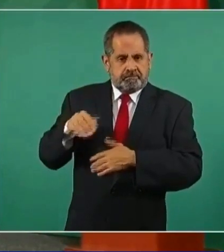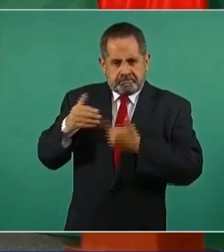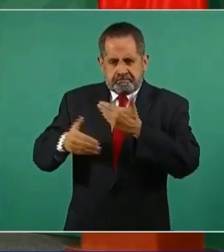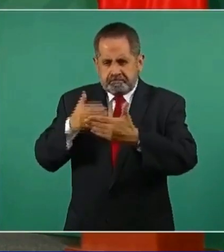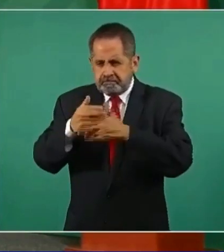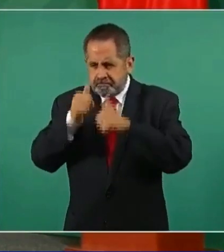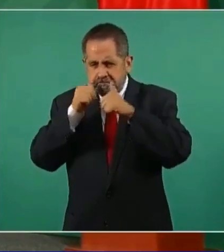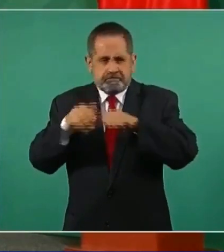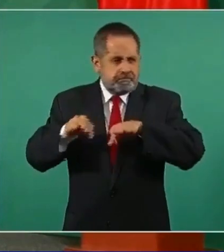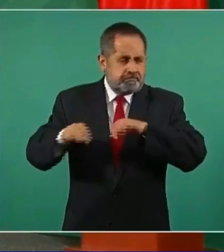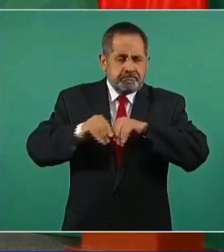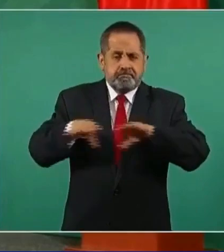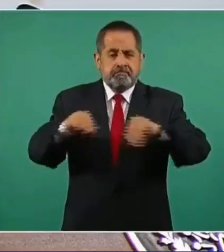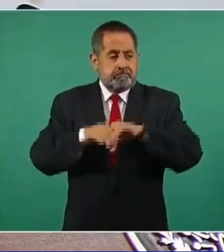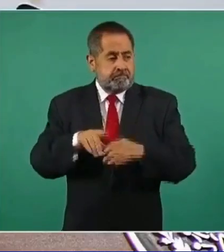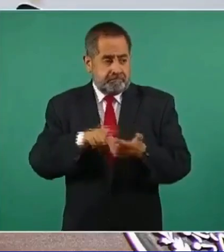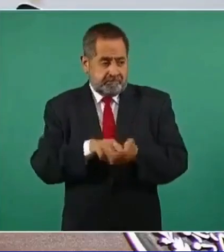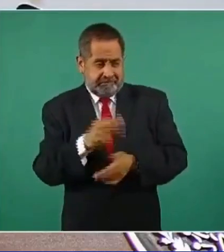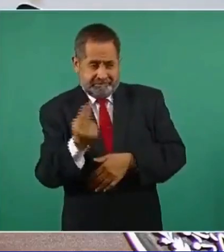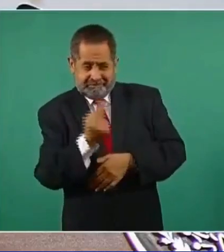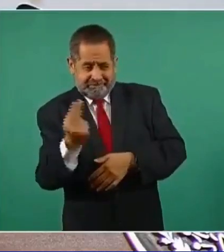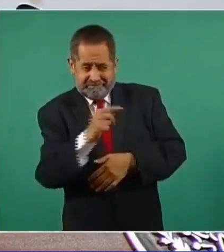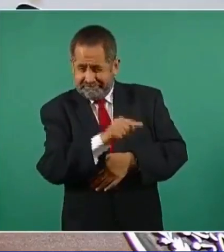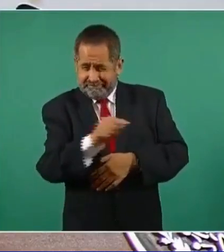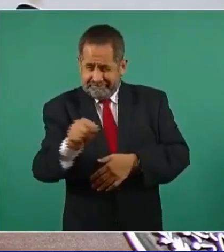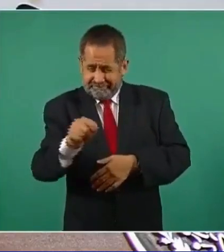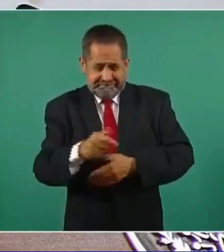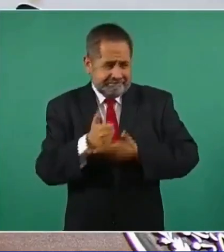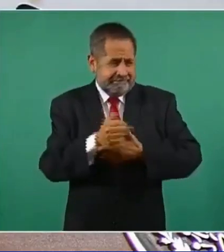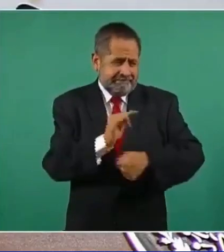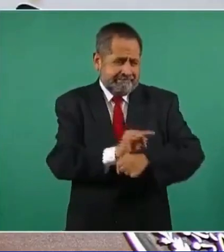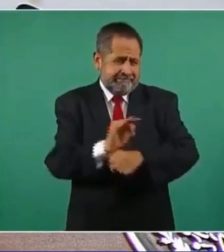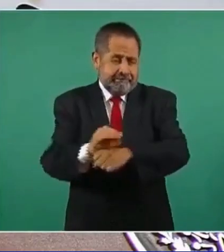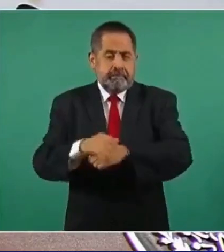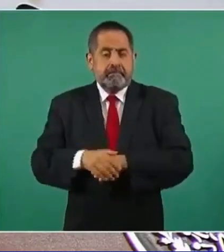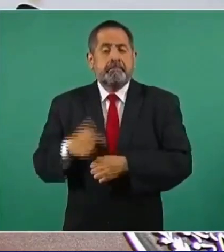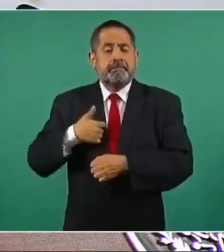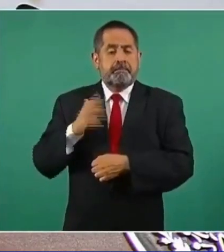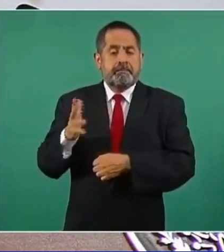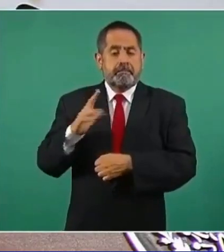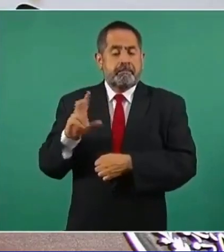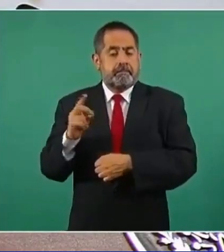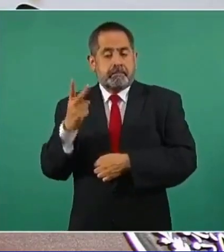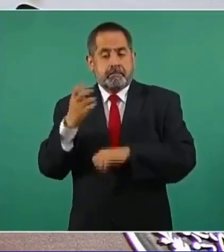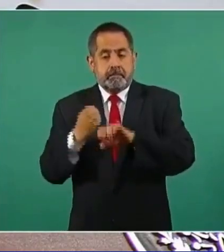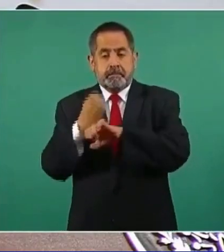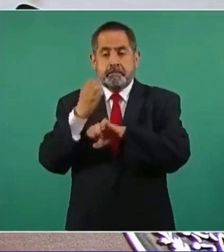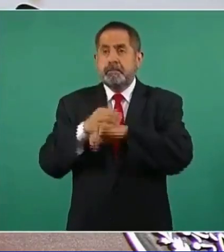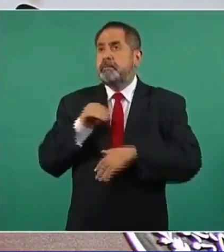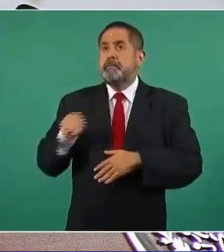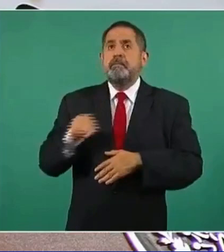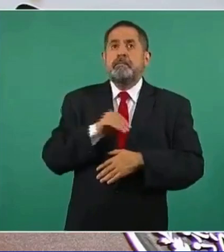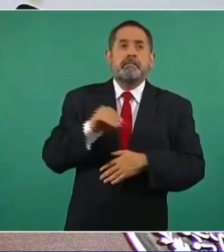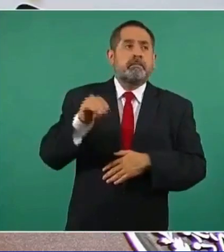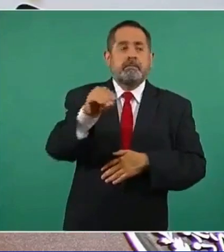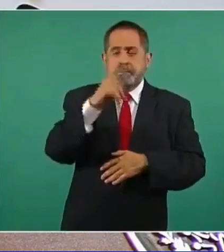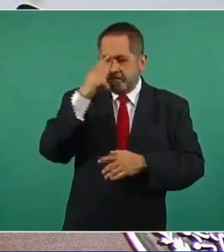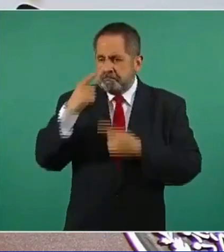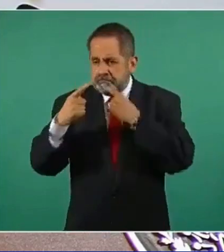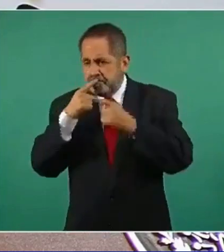las mujeres que más lo necesitan. Hemos recorrido los 32 estados para construir desde